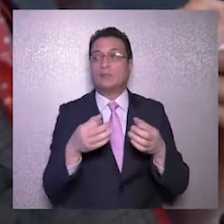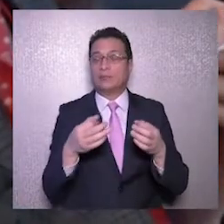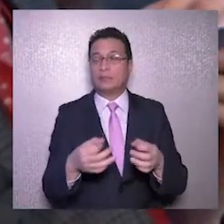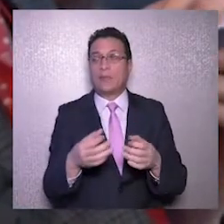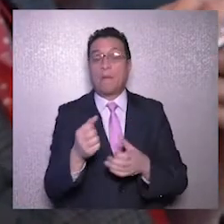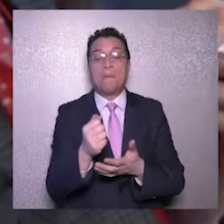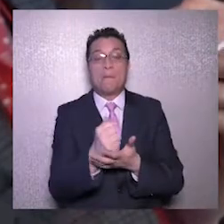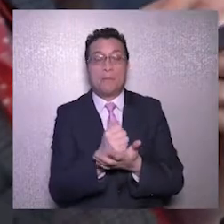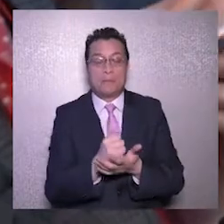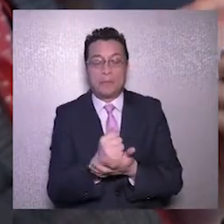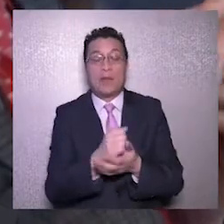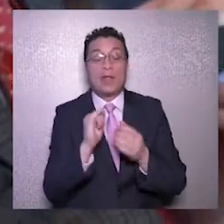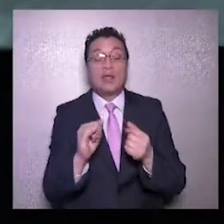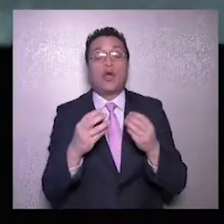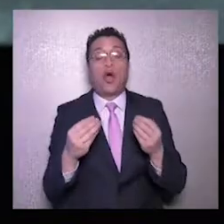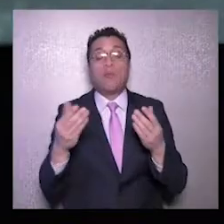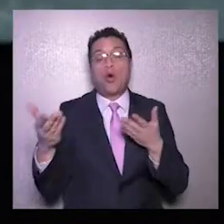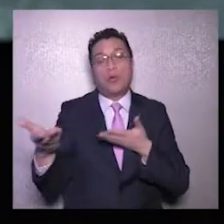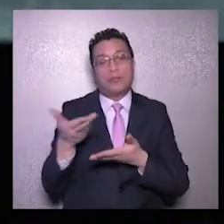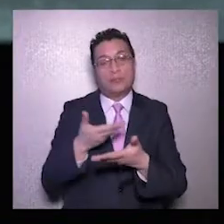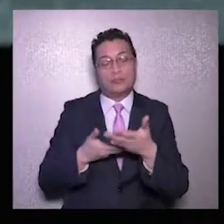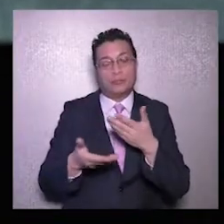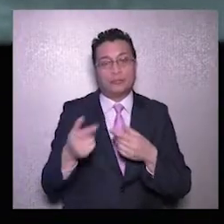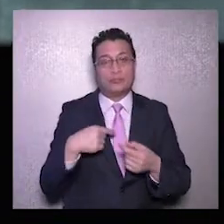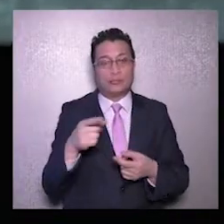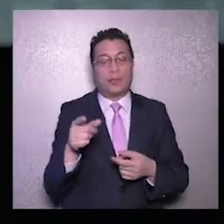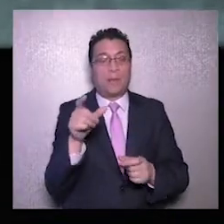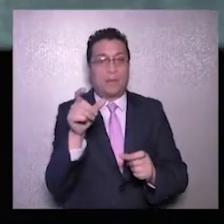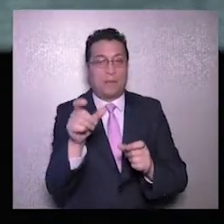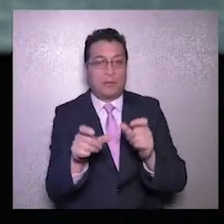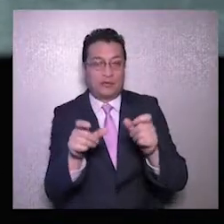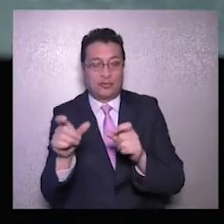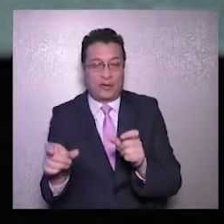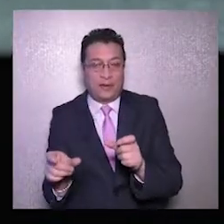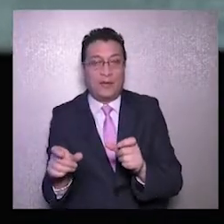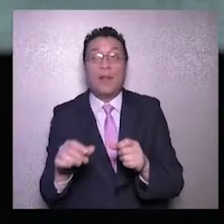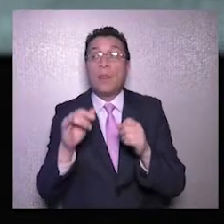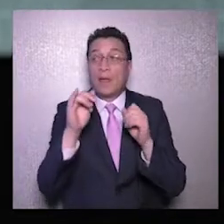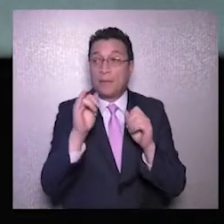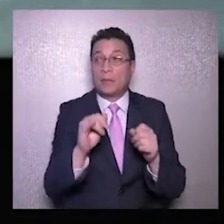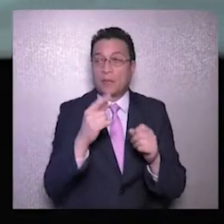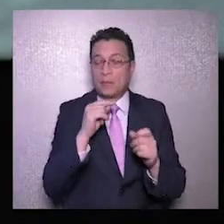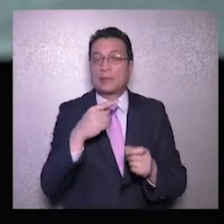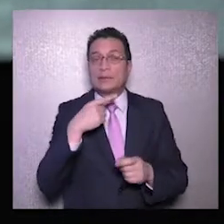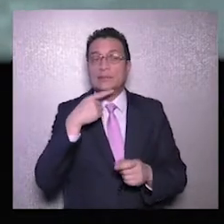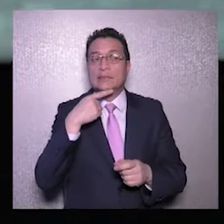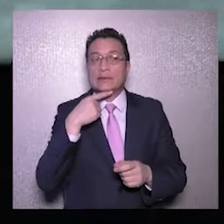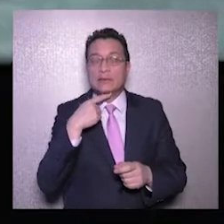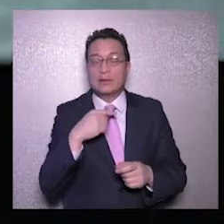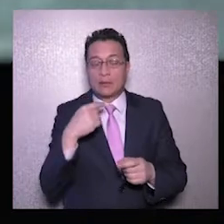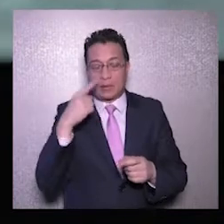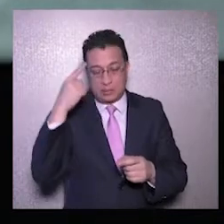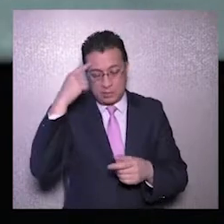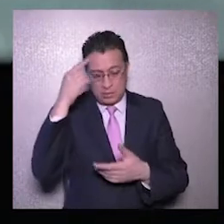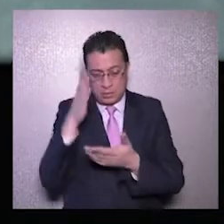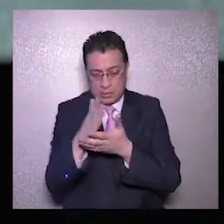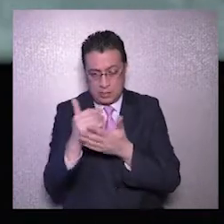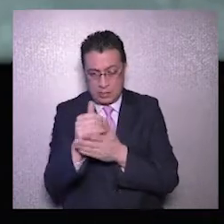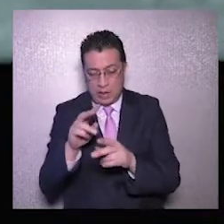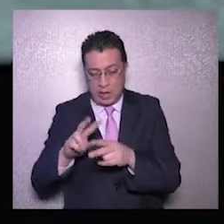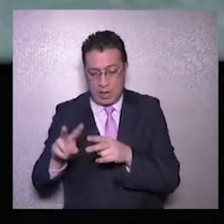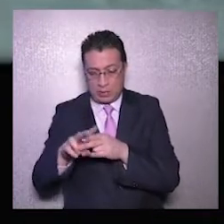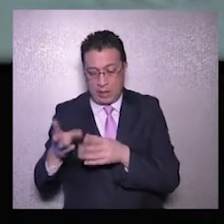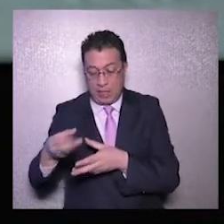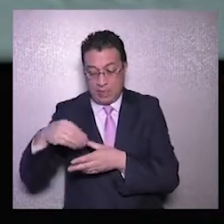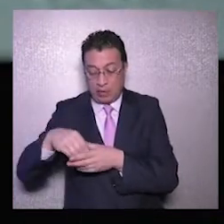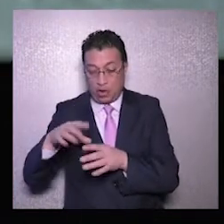la medicina y cómo nos vinculamos con nuestros pacientes. Existe, por supuesto, la tentación de extrapolar los criterios de lo que nosotros hacemos dentro